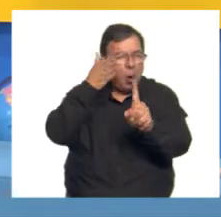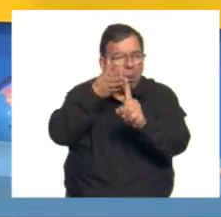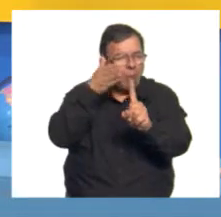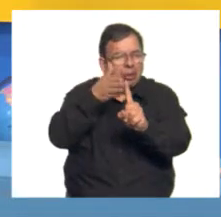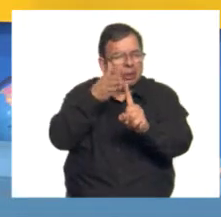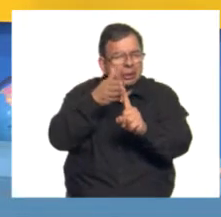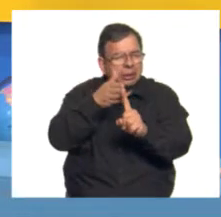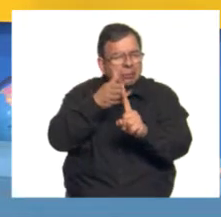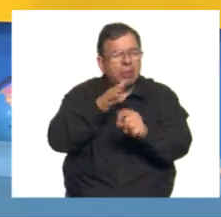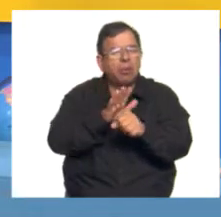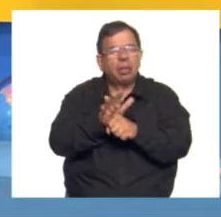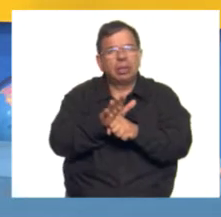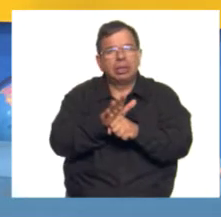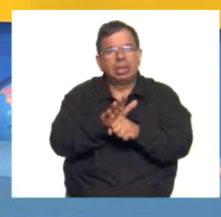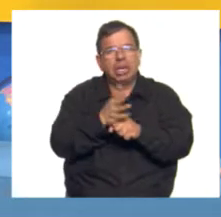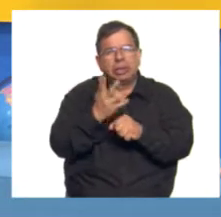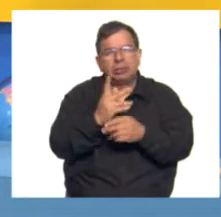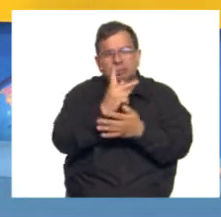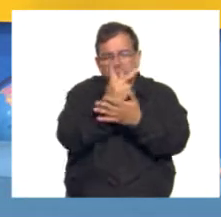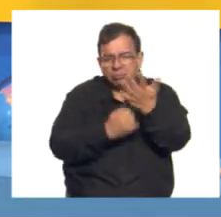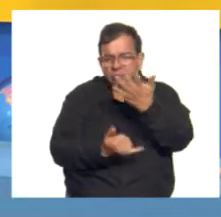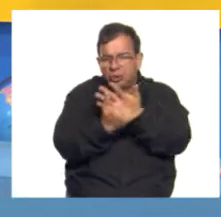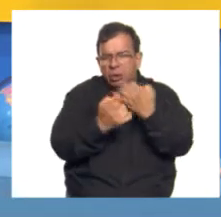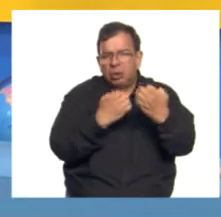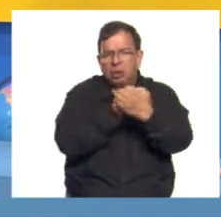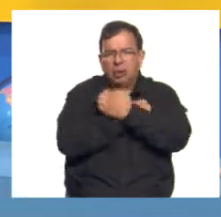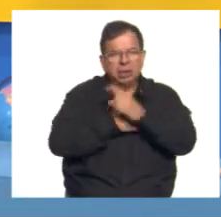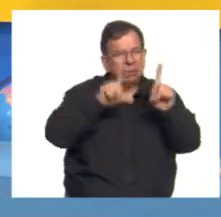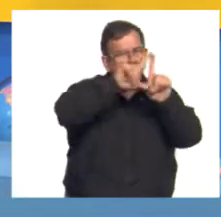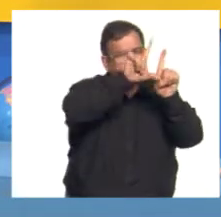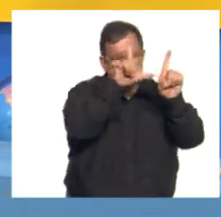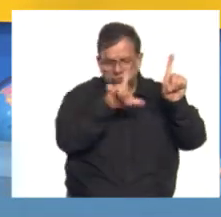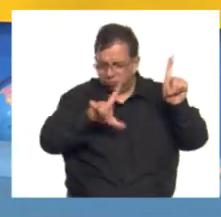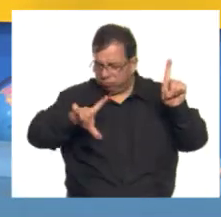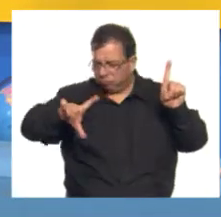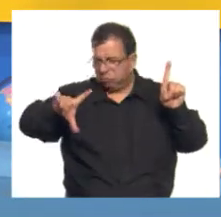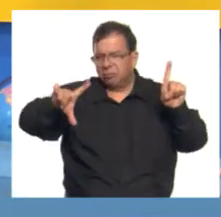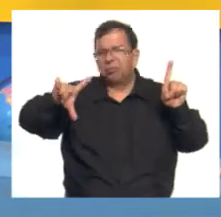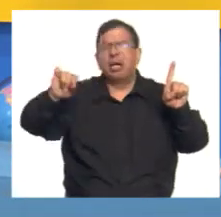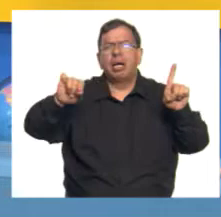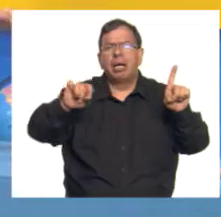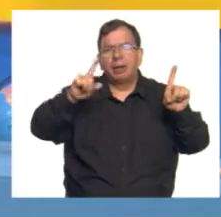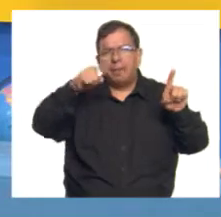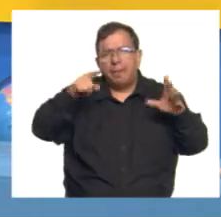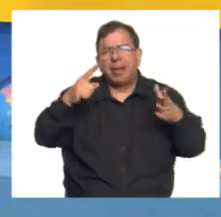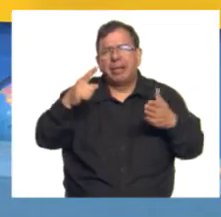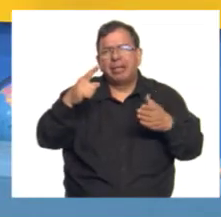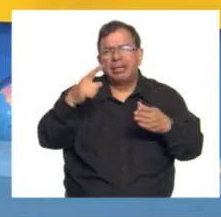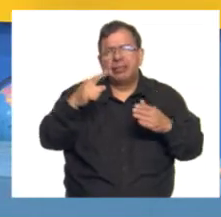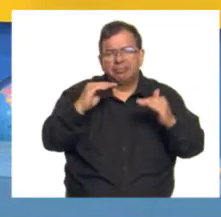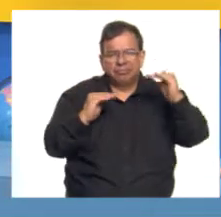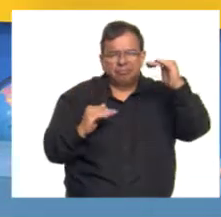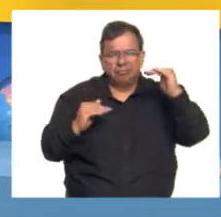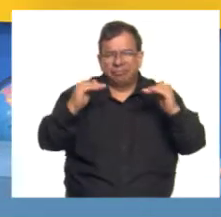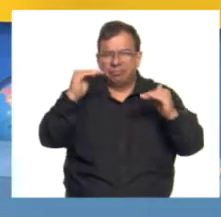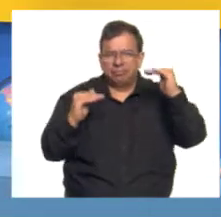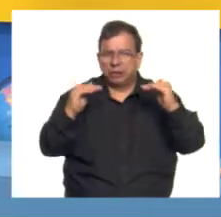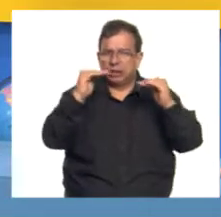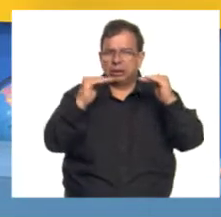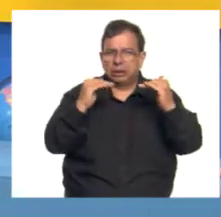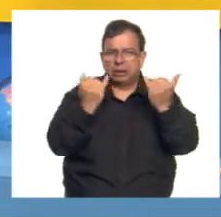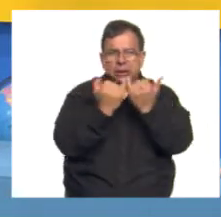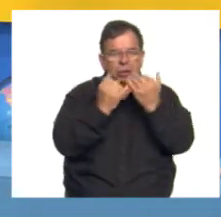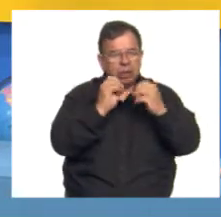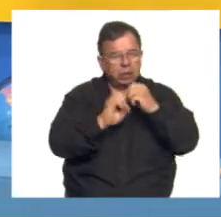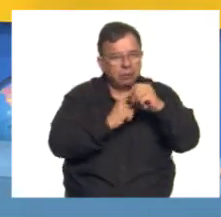Estado mexicano fue crear un proyecto educativo nacional que estaba orientado a disminuir las desigualdades sociales para darles